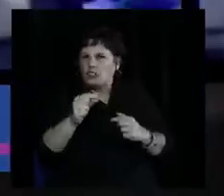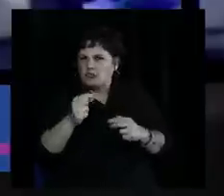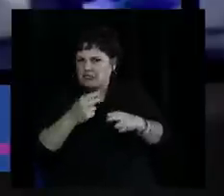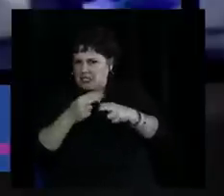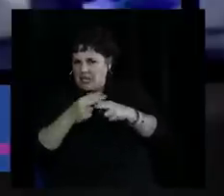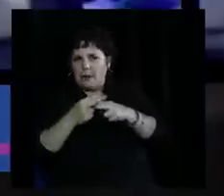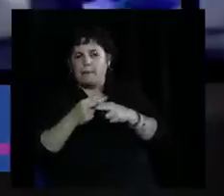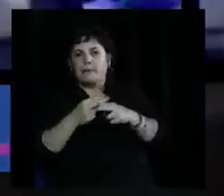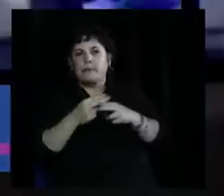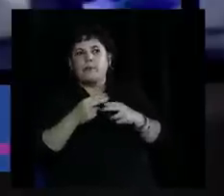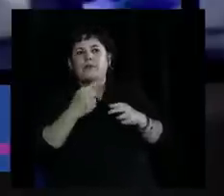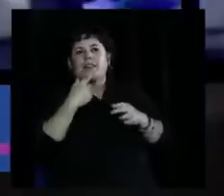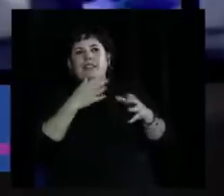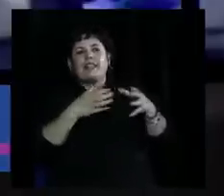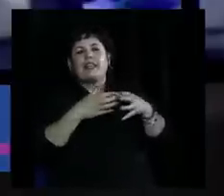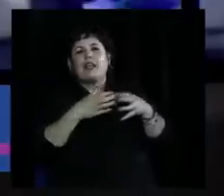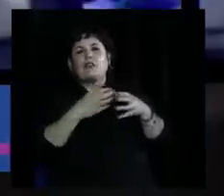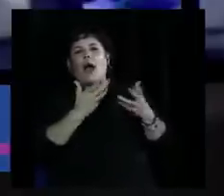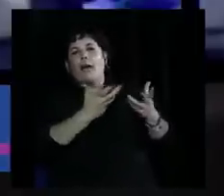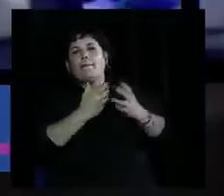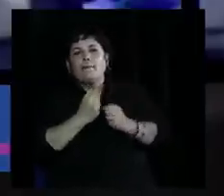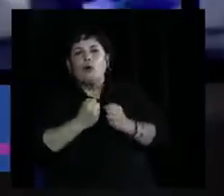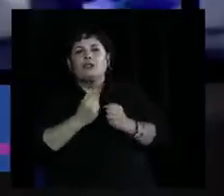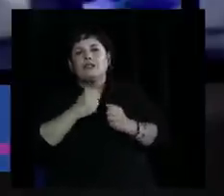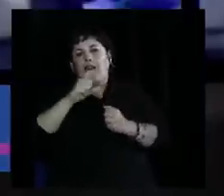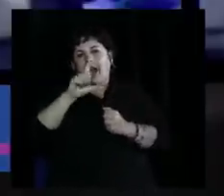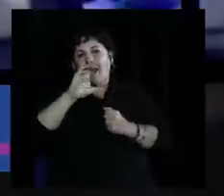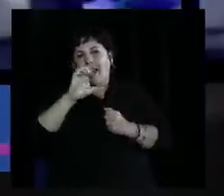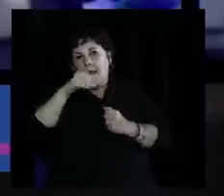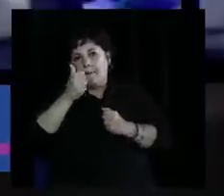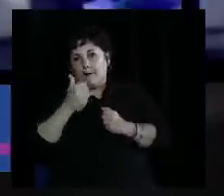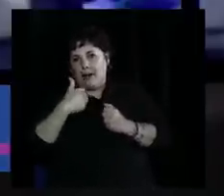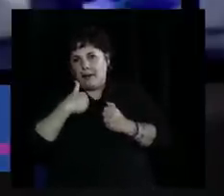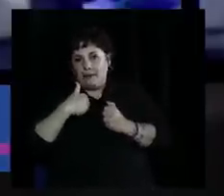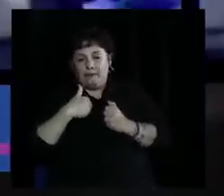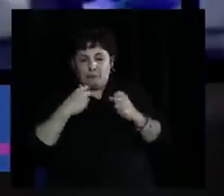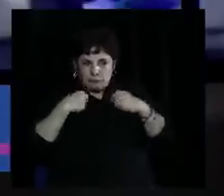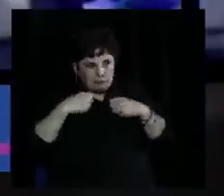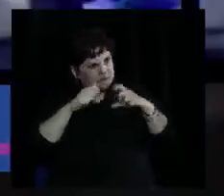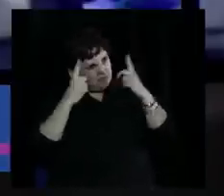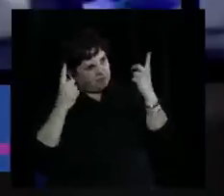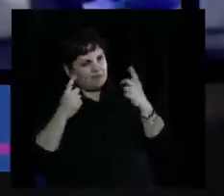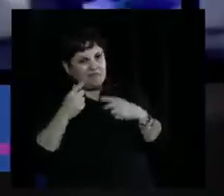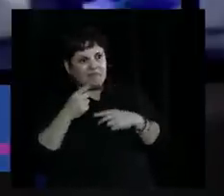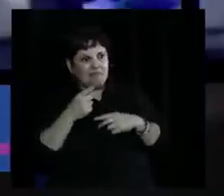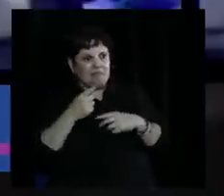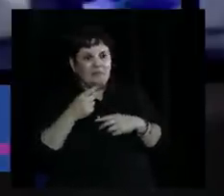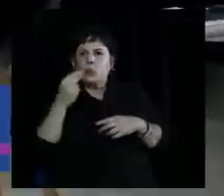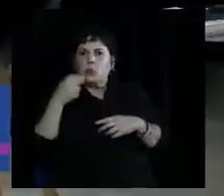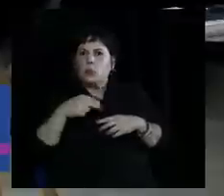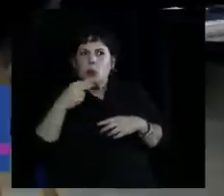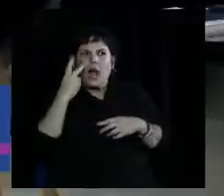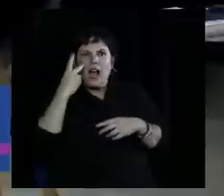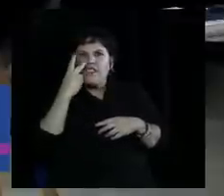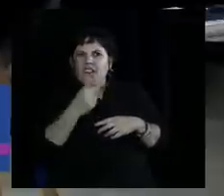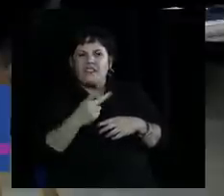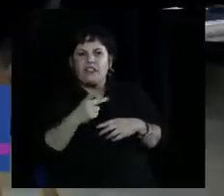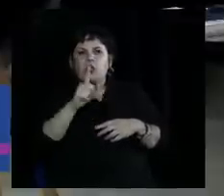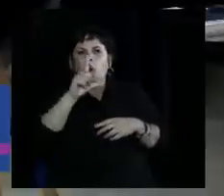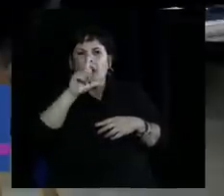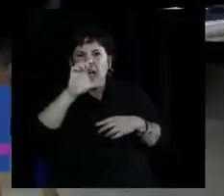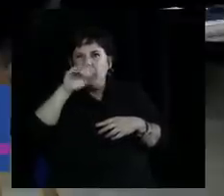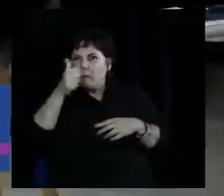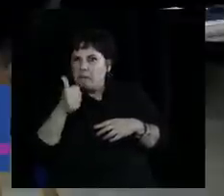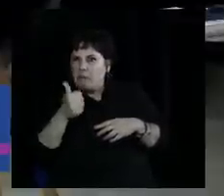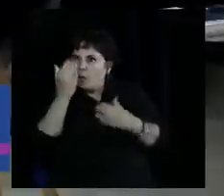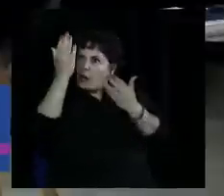Miremos lejos, que son los Martín Lemistas. A mí me impresionó eso también, porque nunca había visto a Martín Lema como una persona,